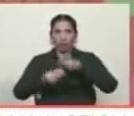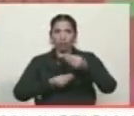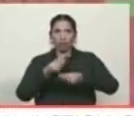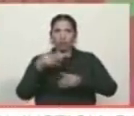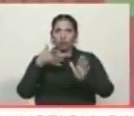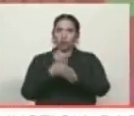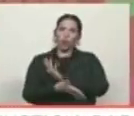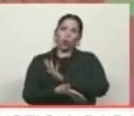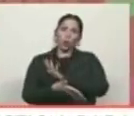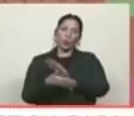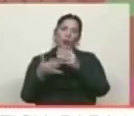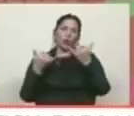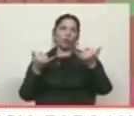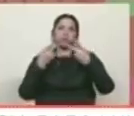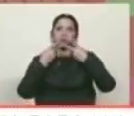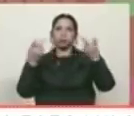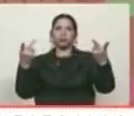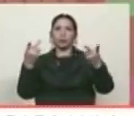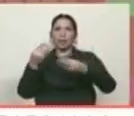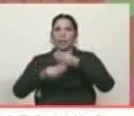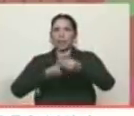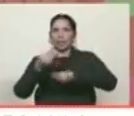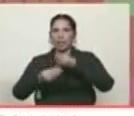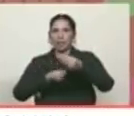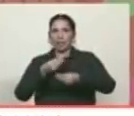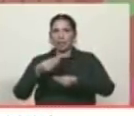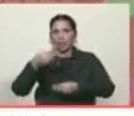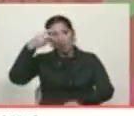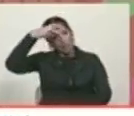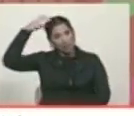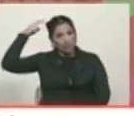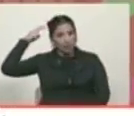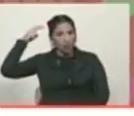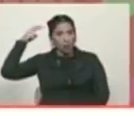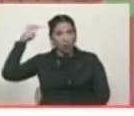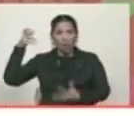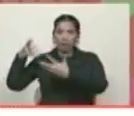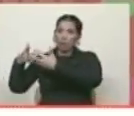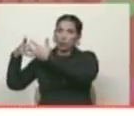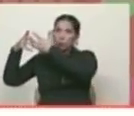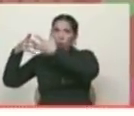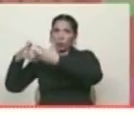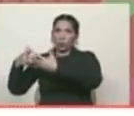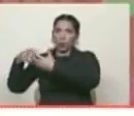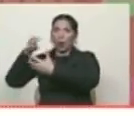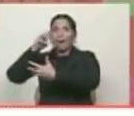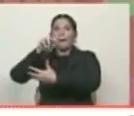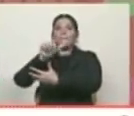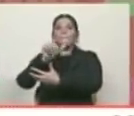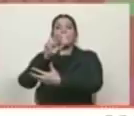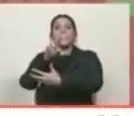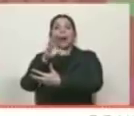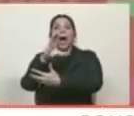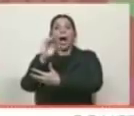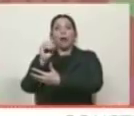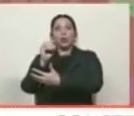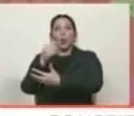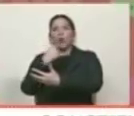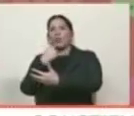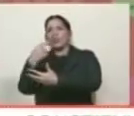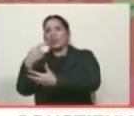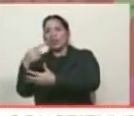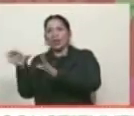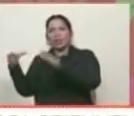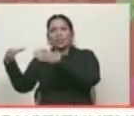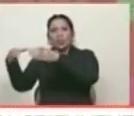respecto a las recientes publicaciones que ha realizado el senador estadounidense Marco Rubio, cuando ha anunciado que se ha reunido